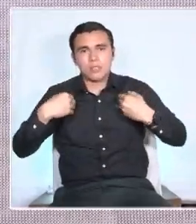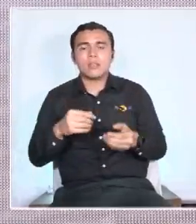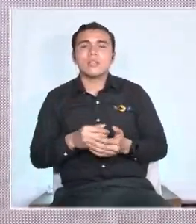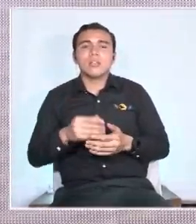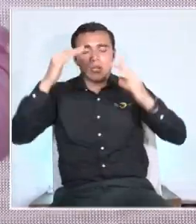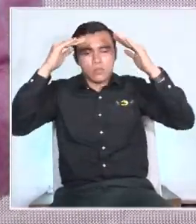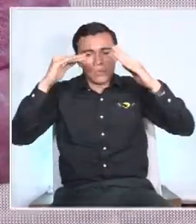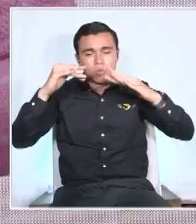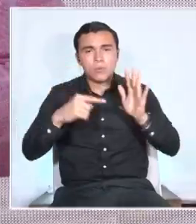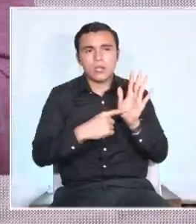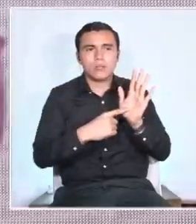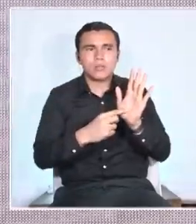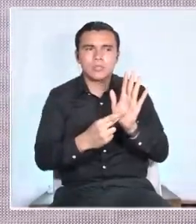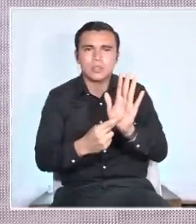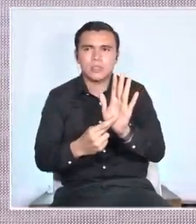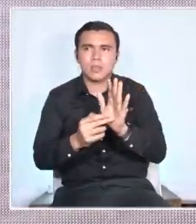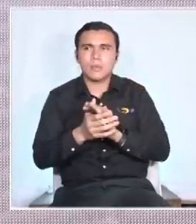representa